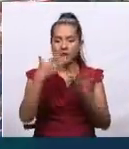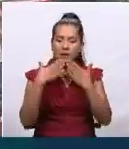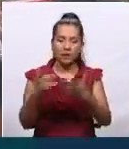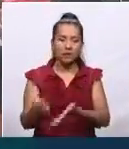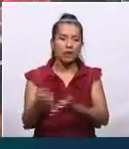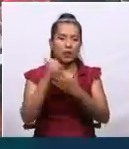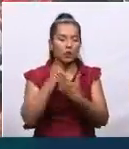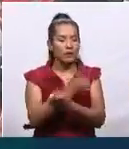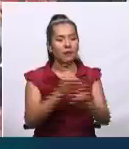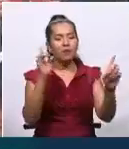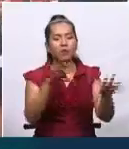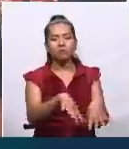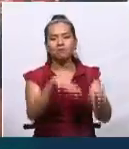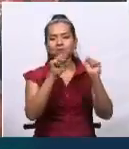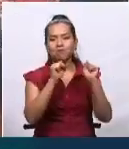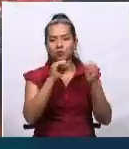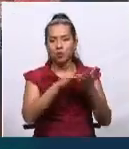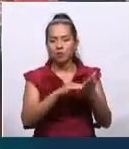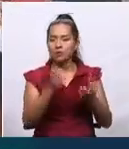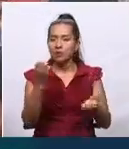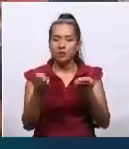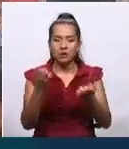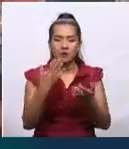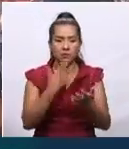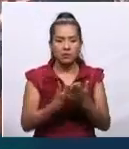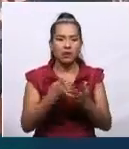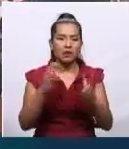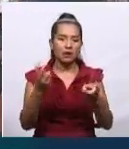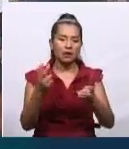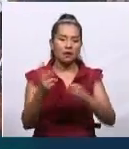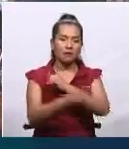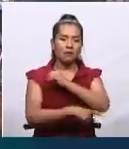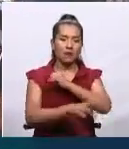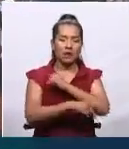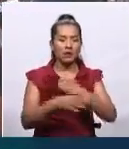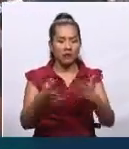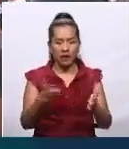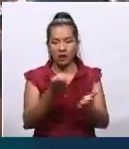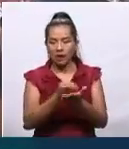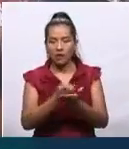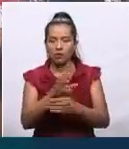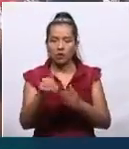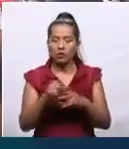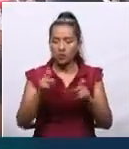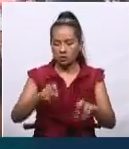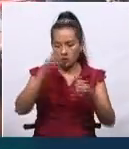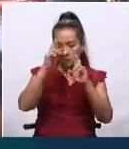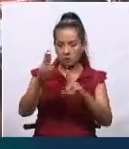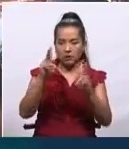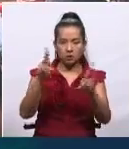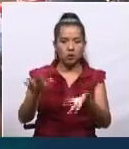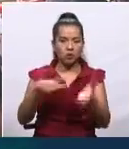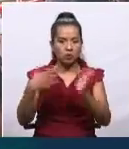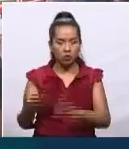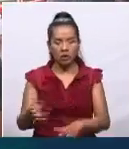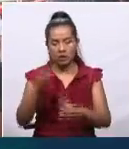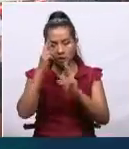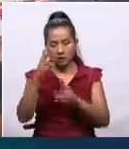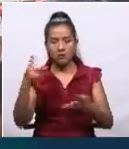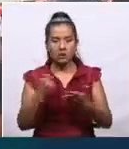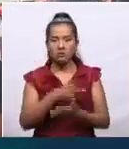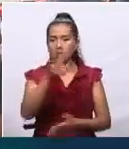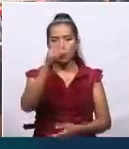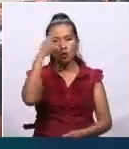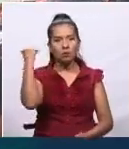democracia, gracias a ellos hemos recuperado la estabilidad del país, la estabilidad económica, y creo que merece mucho respeto, mucha consideración, y nunca vamos a